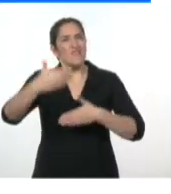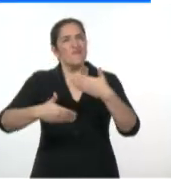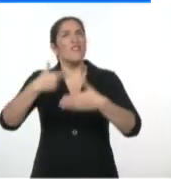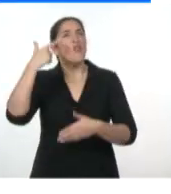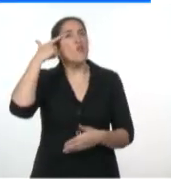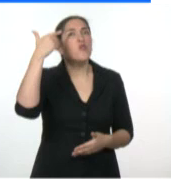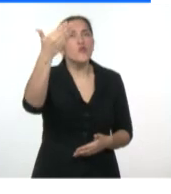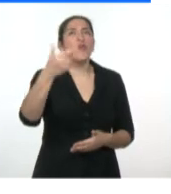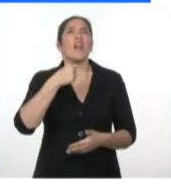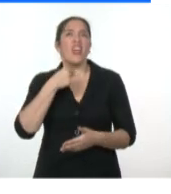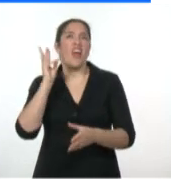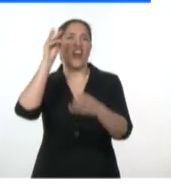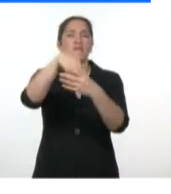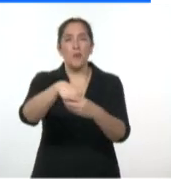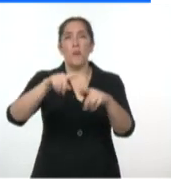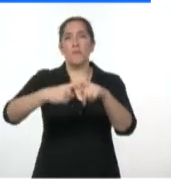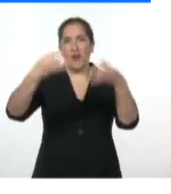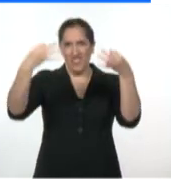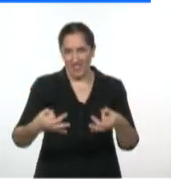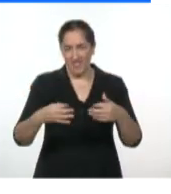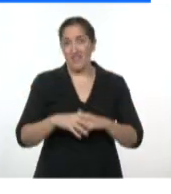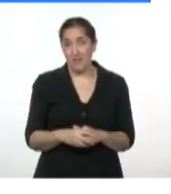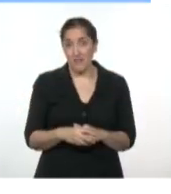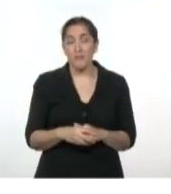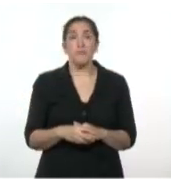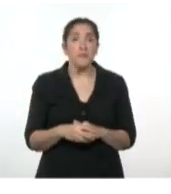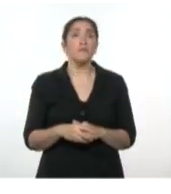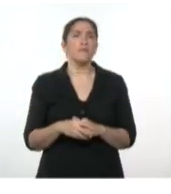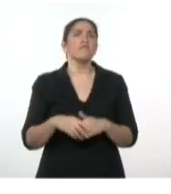a la carrera política formal. Las